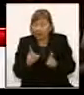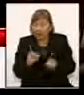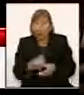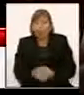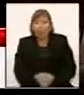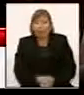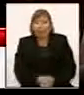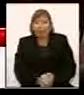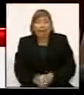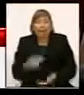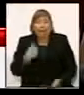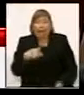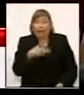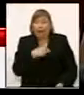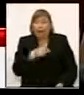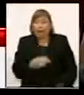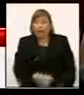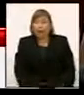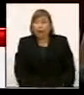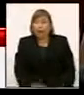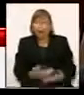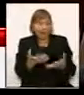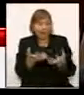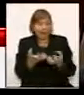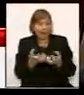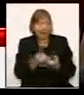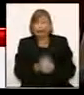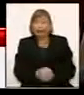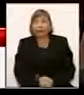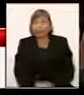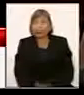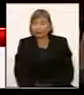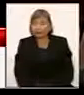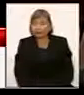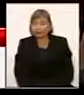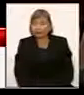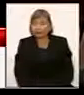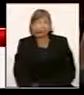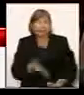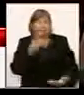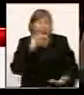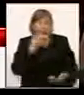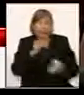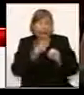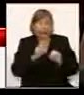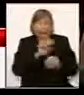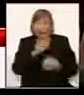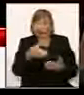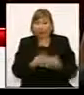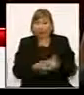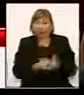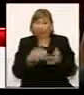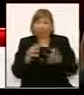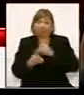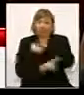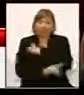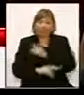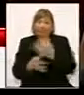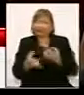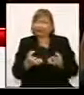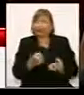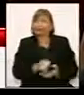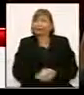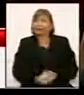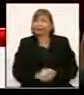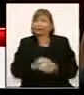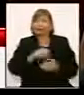Pero nosotros queremos, y mejor dicho, toda la nación quiere, es